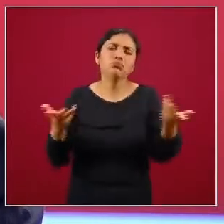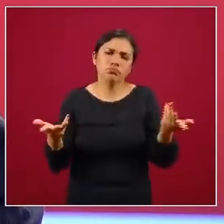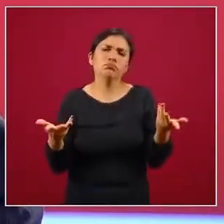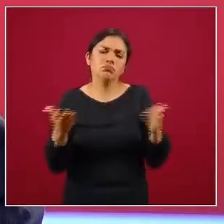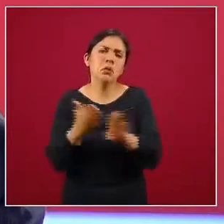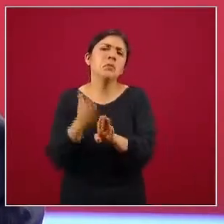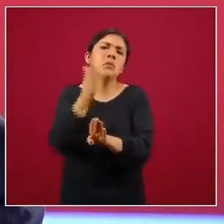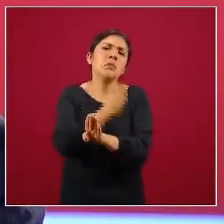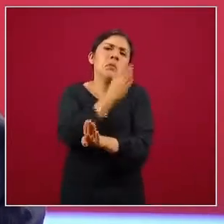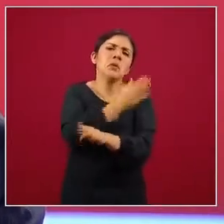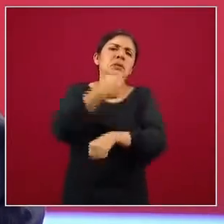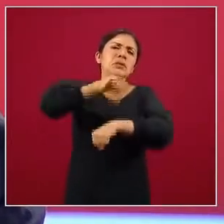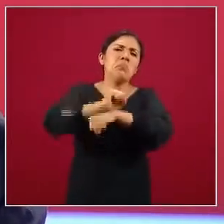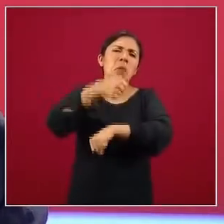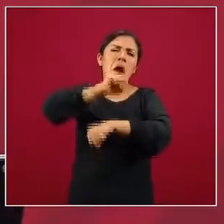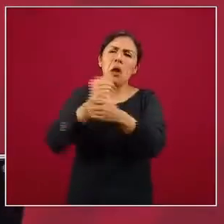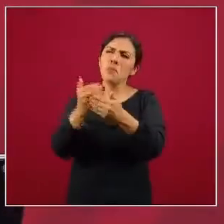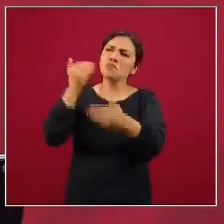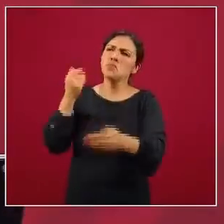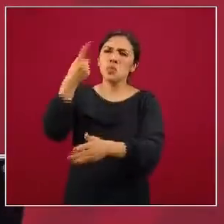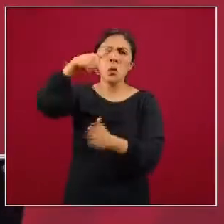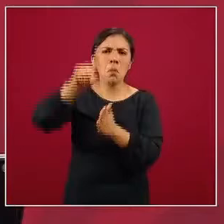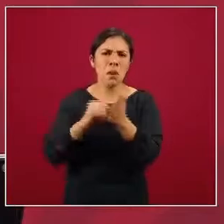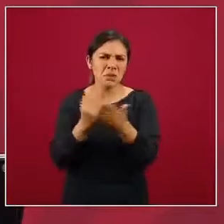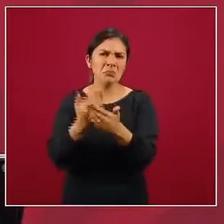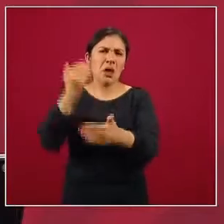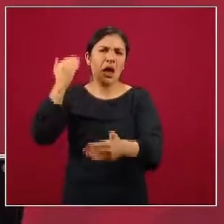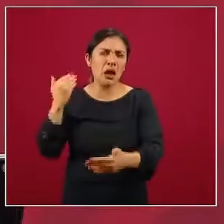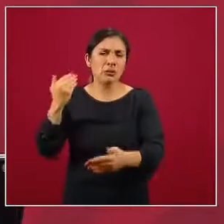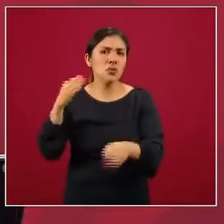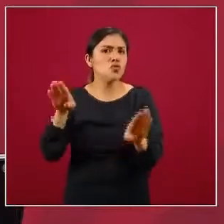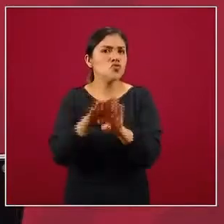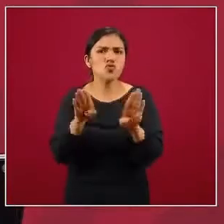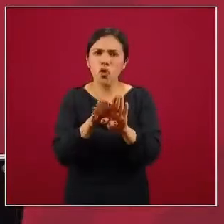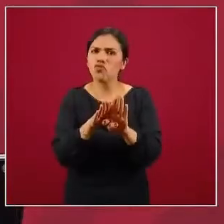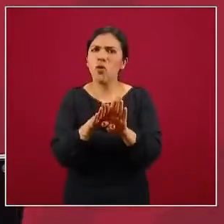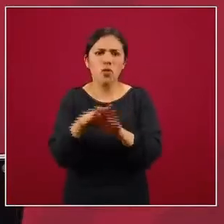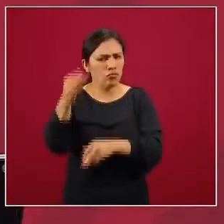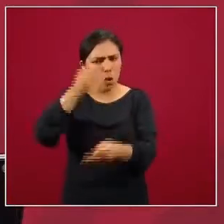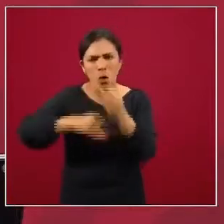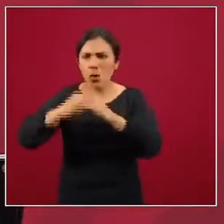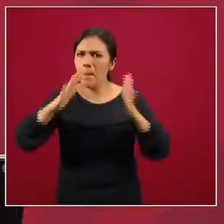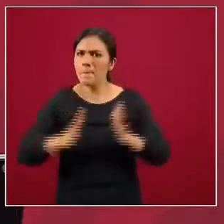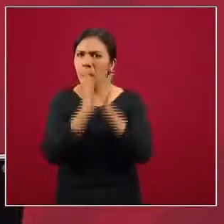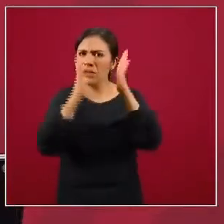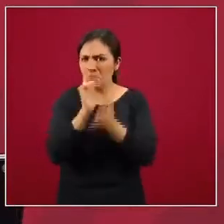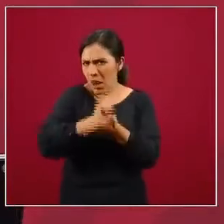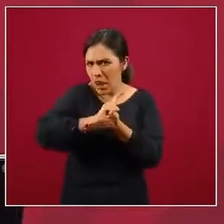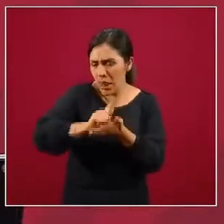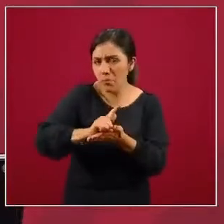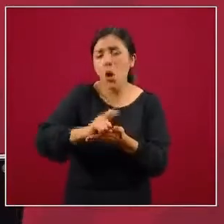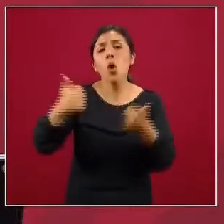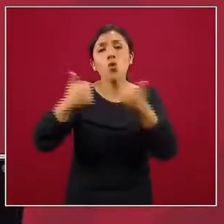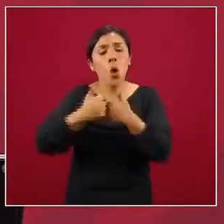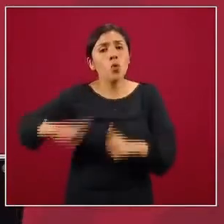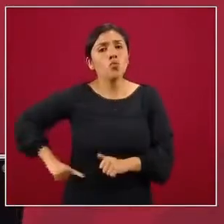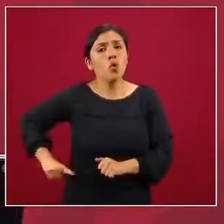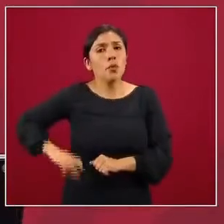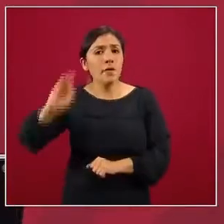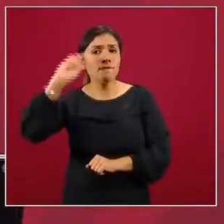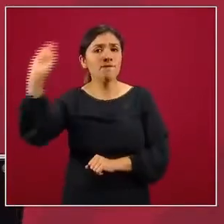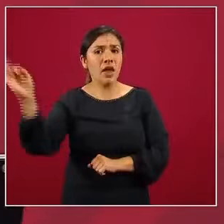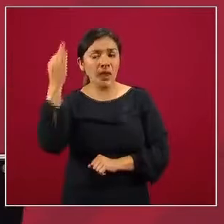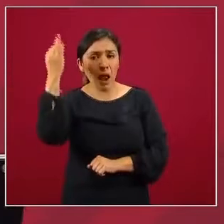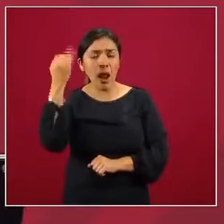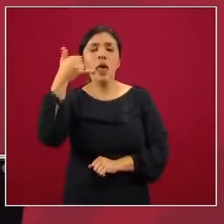diseñada desde hace varias semanas, más de un mes, en una forma completamente abierta y transparente por el gobierno federal